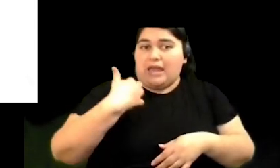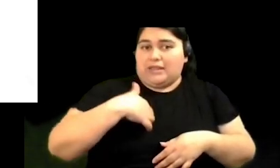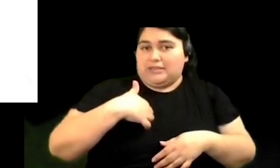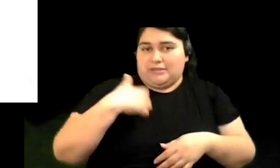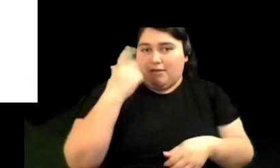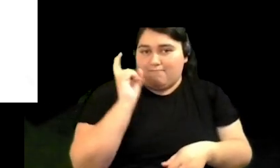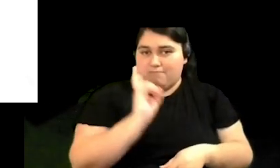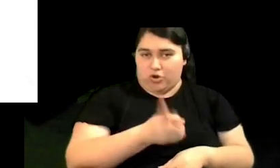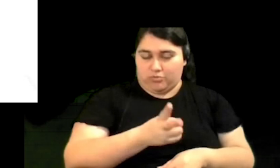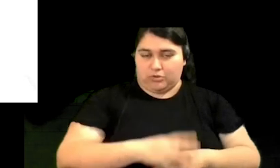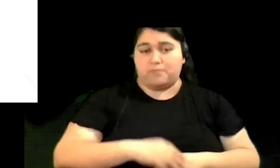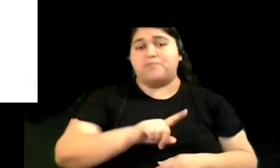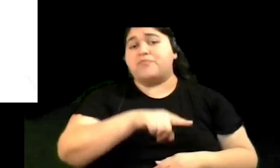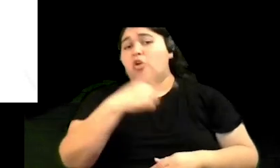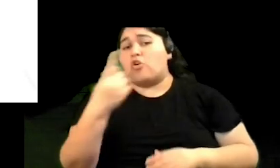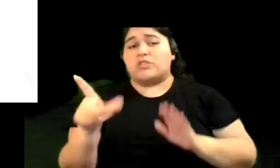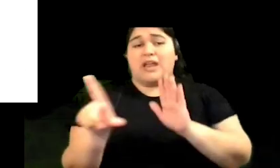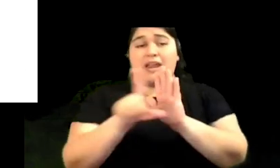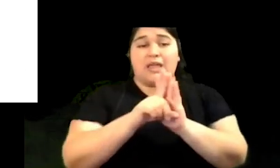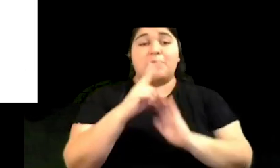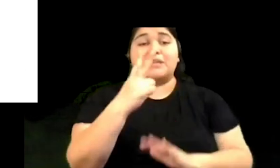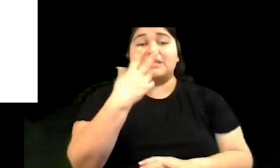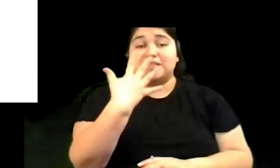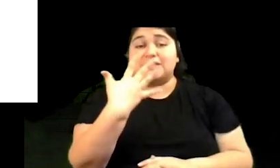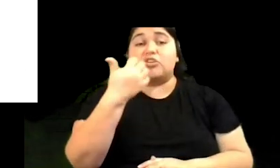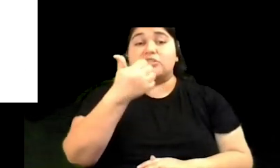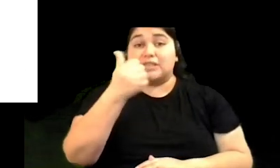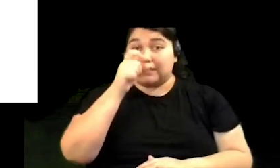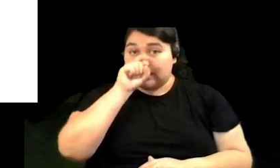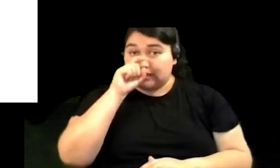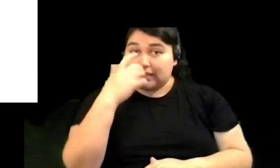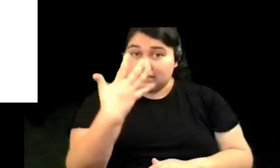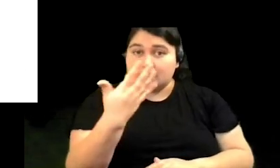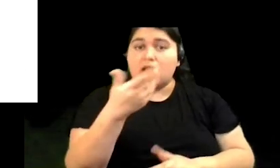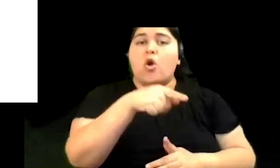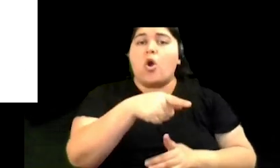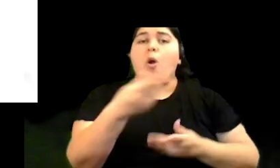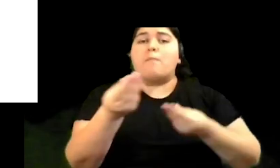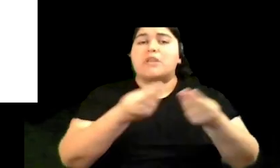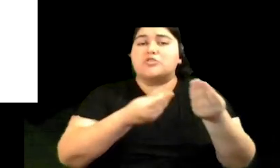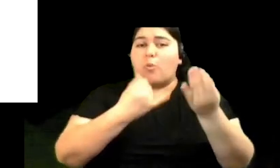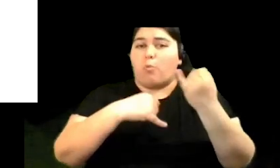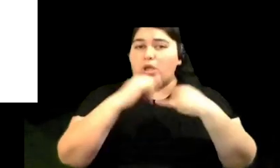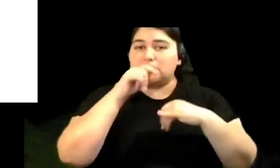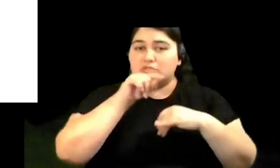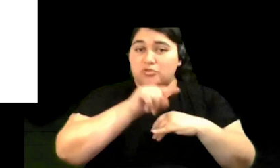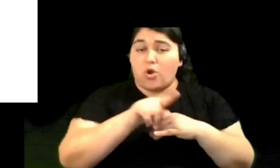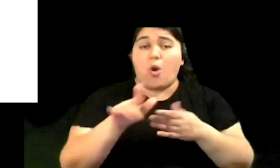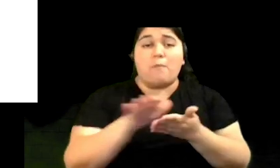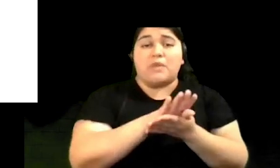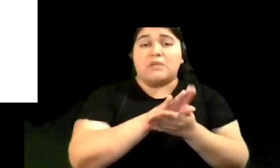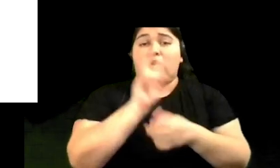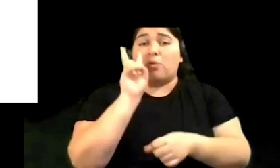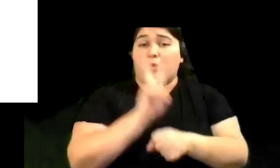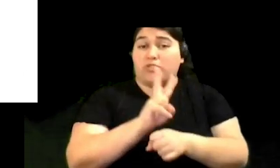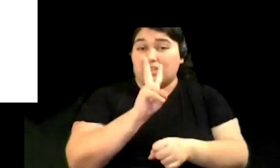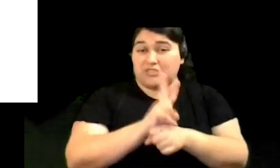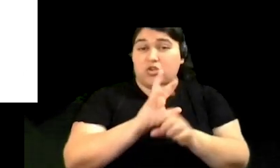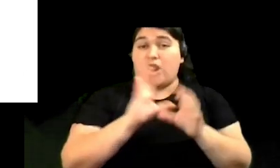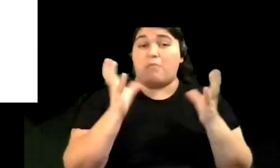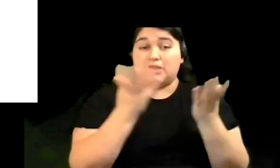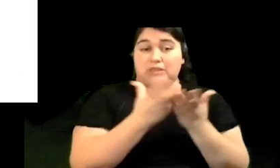hay distintas leyes, como son la 25675, que es el presupuesto mínimo de protección ambiental,